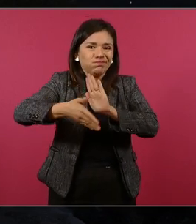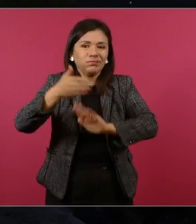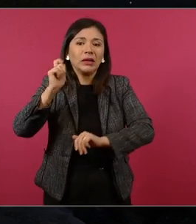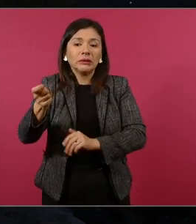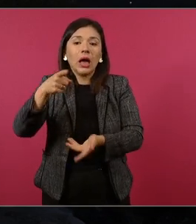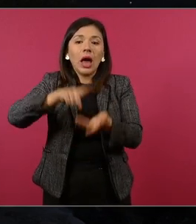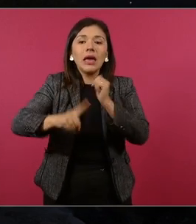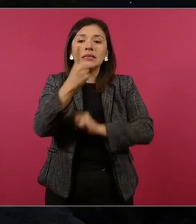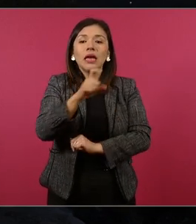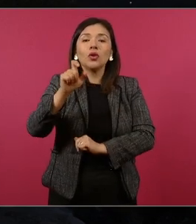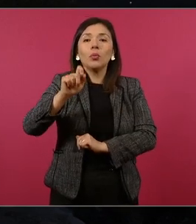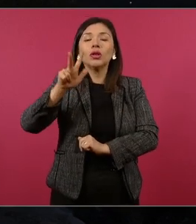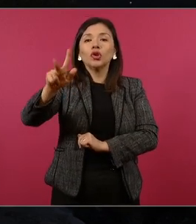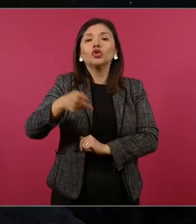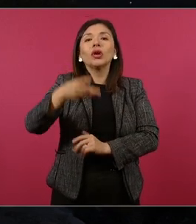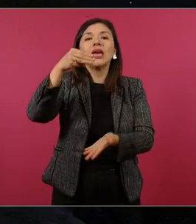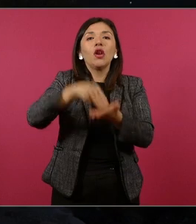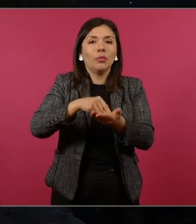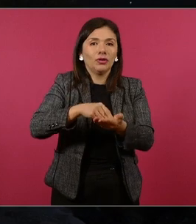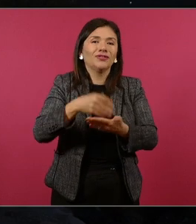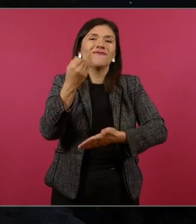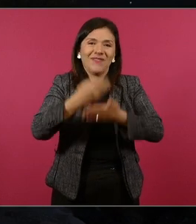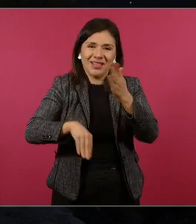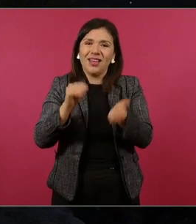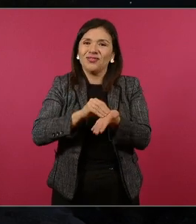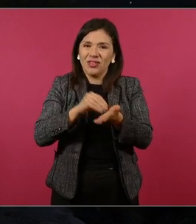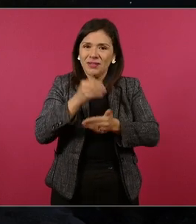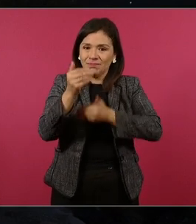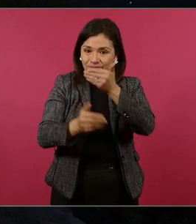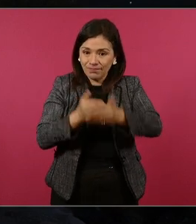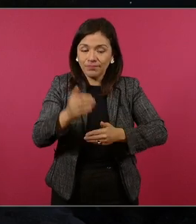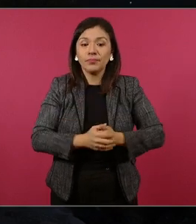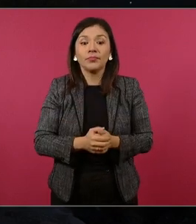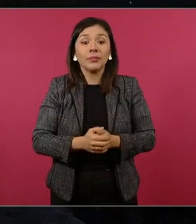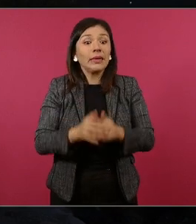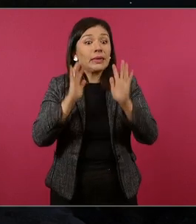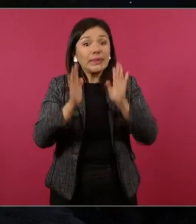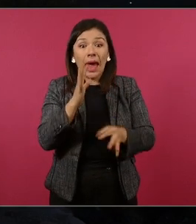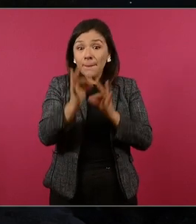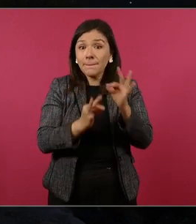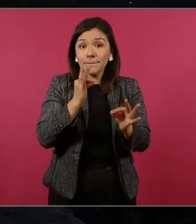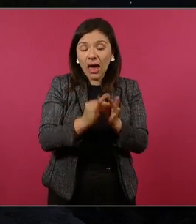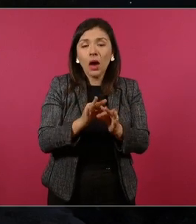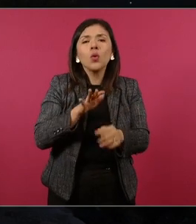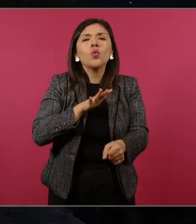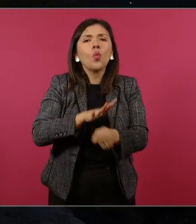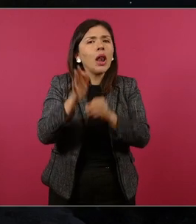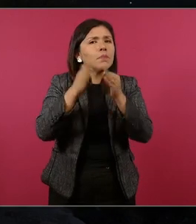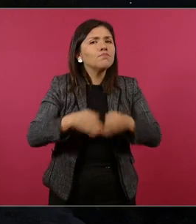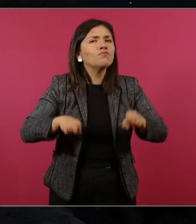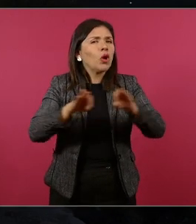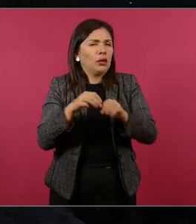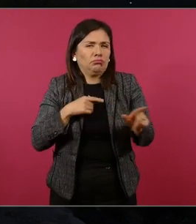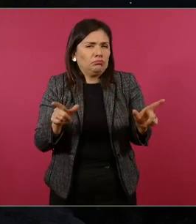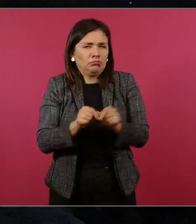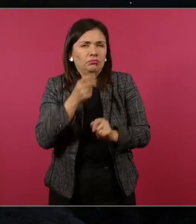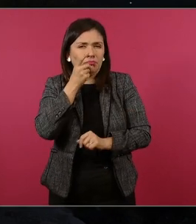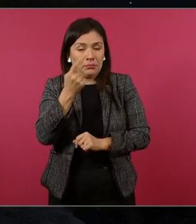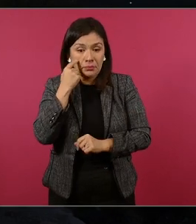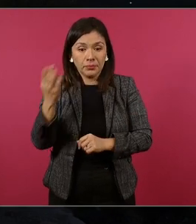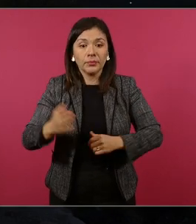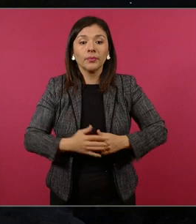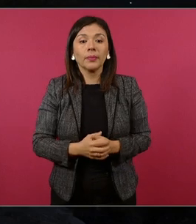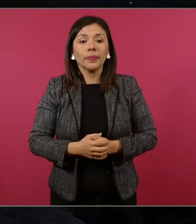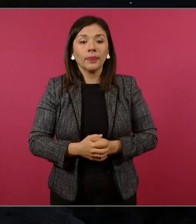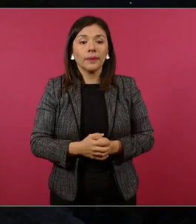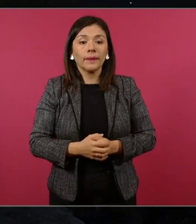a 128 km de las obras concluidas voy a destacar algunas brevemente que que aquí están